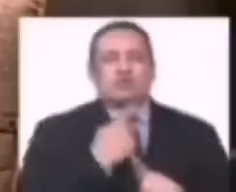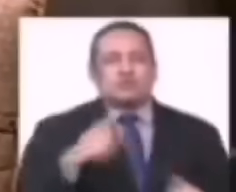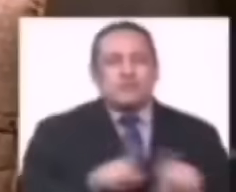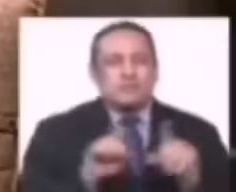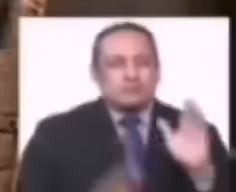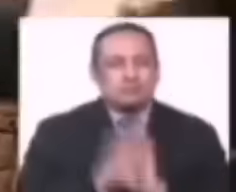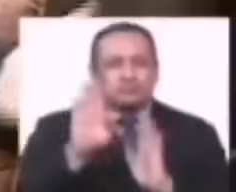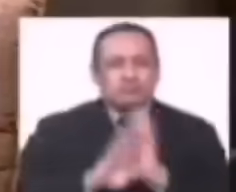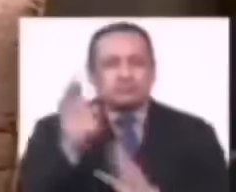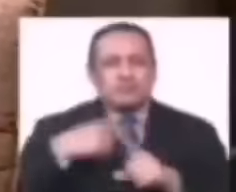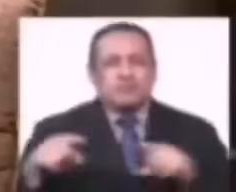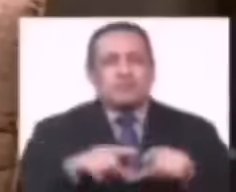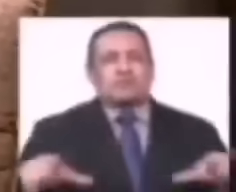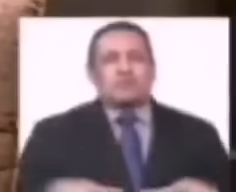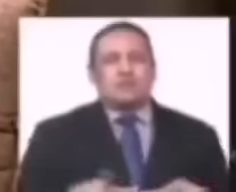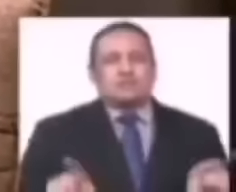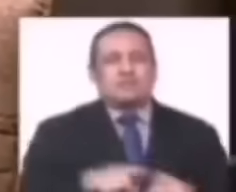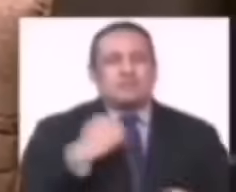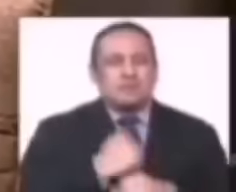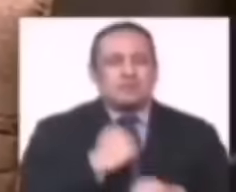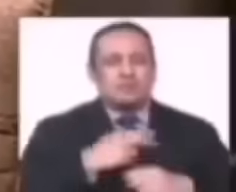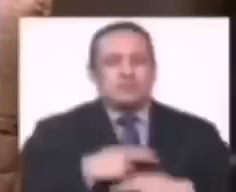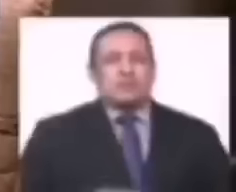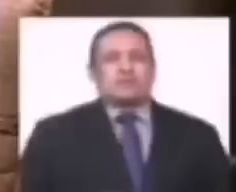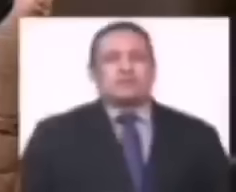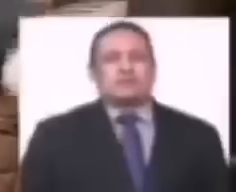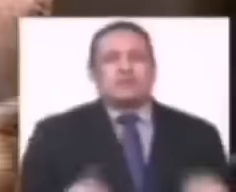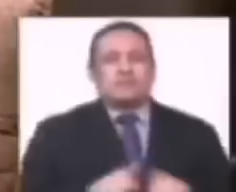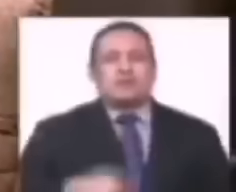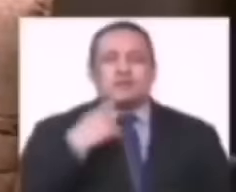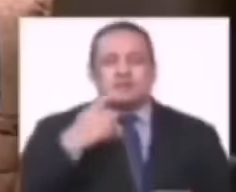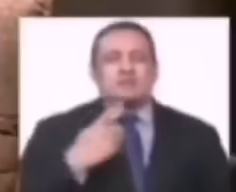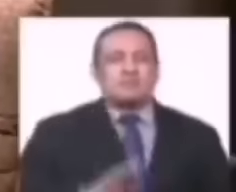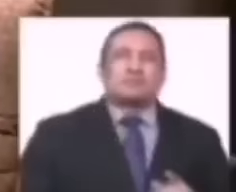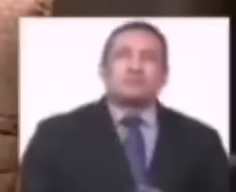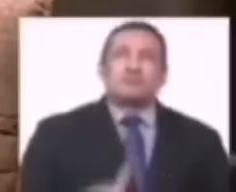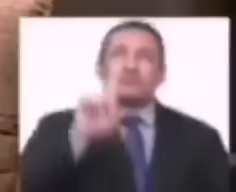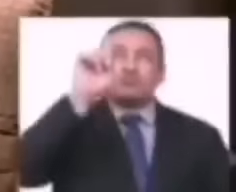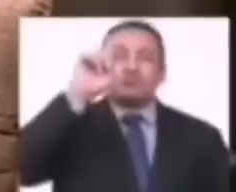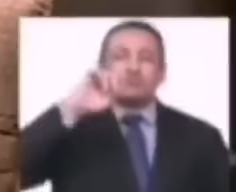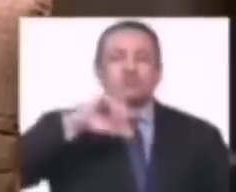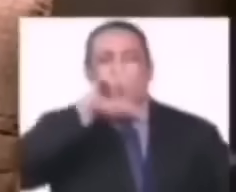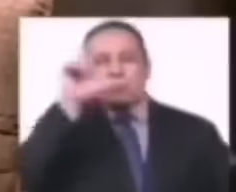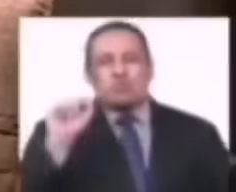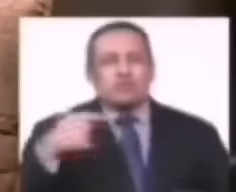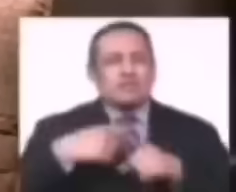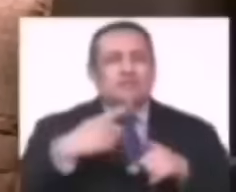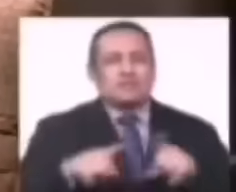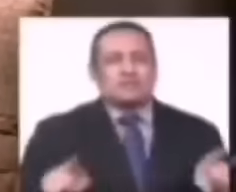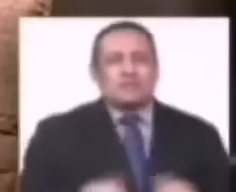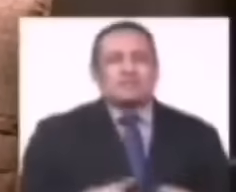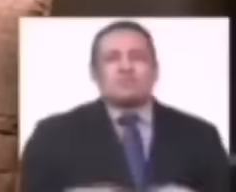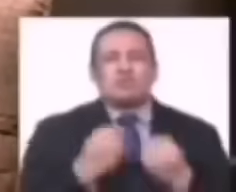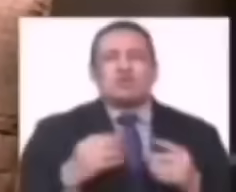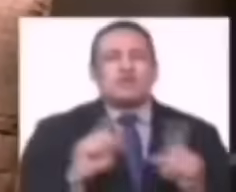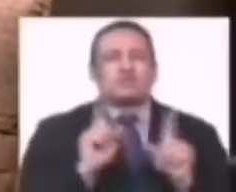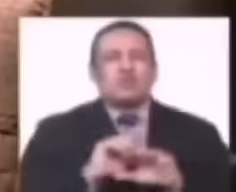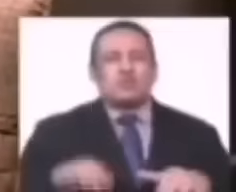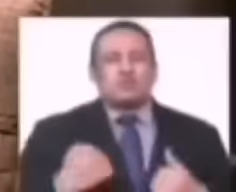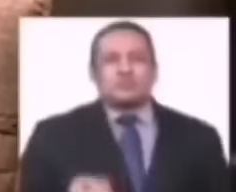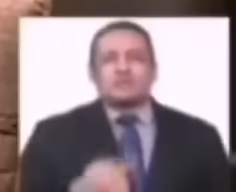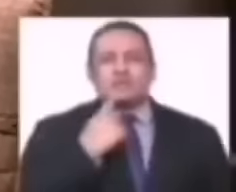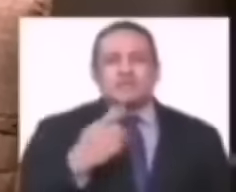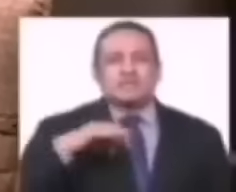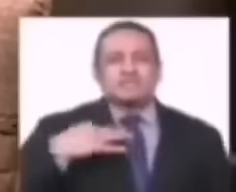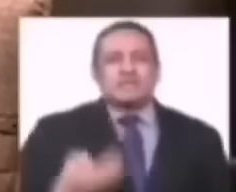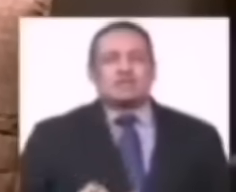en todos los ámbitos de las actividades humanas. Van al espacio, hacen de todo. Entonces, ¿por qué no podemos decir